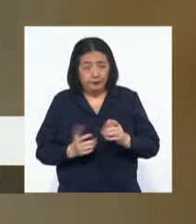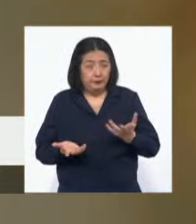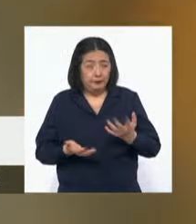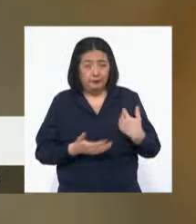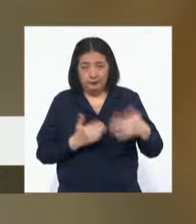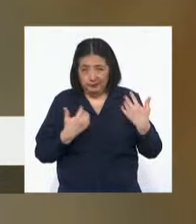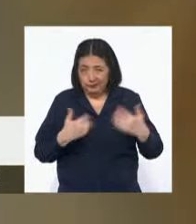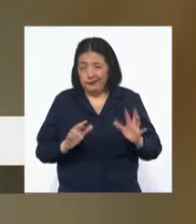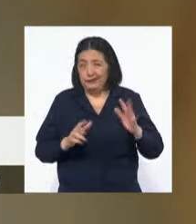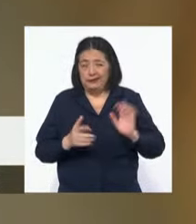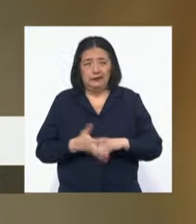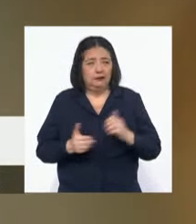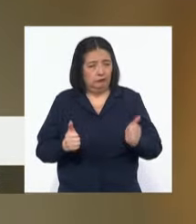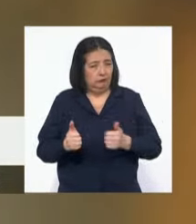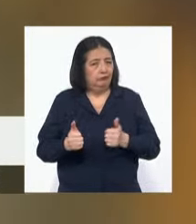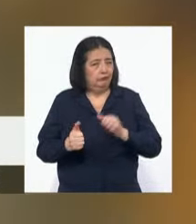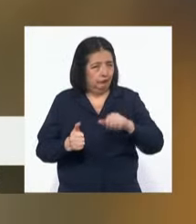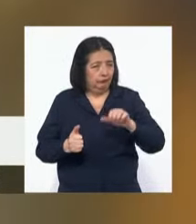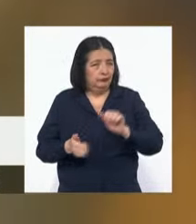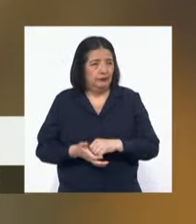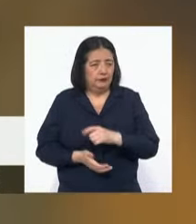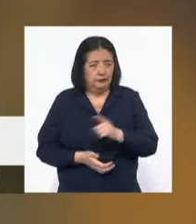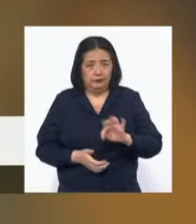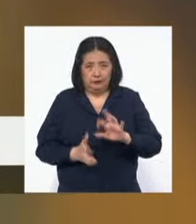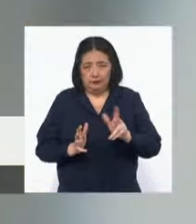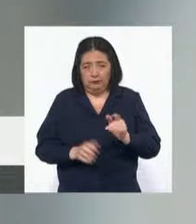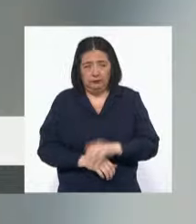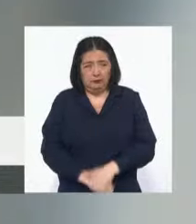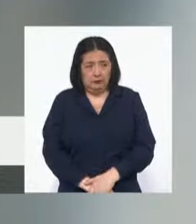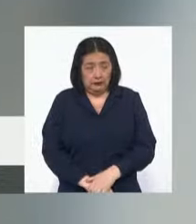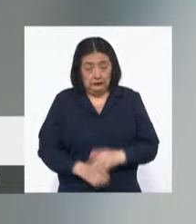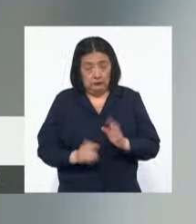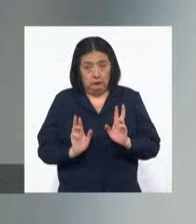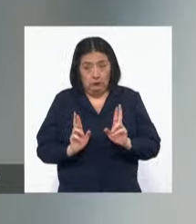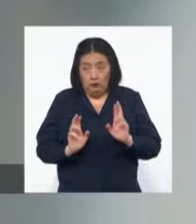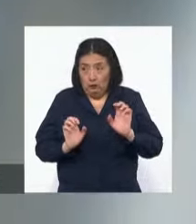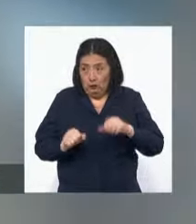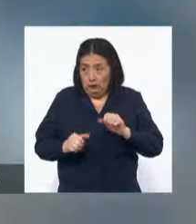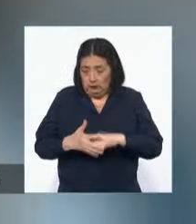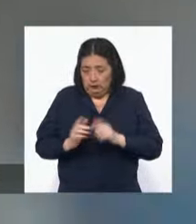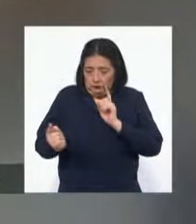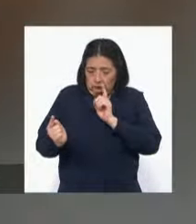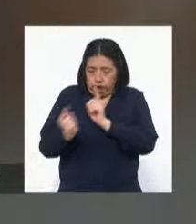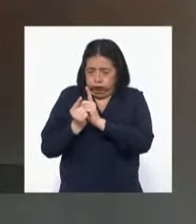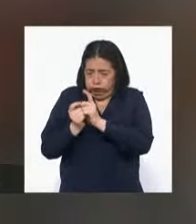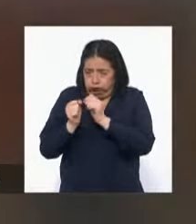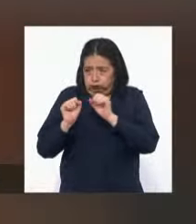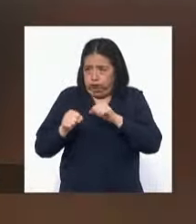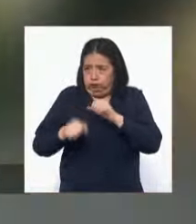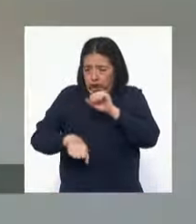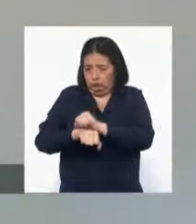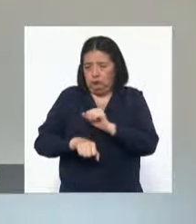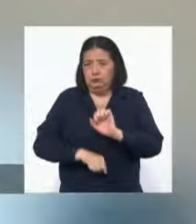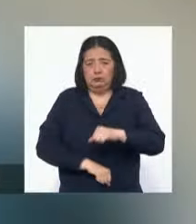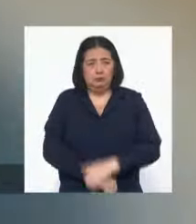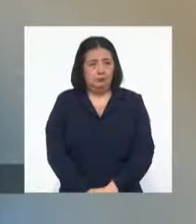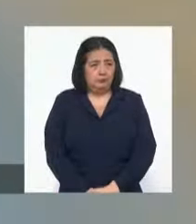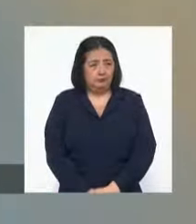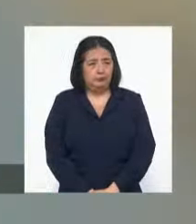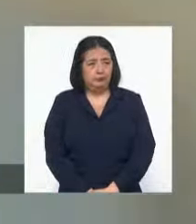Precisó que ya se encuentran tras los pasos de estos delincuentes y se espera su pronta ubicación y captura.